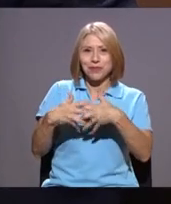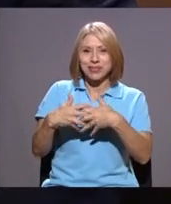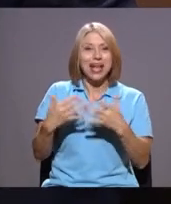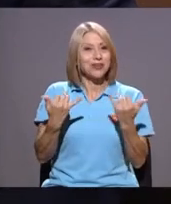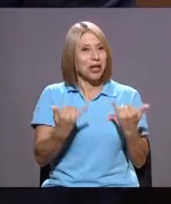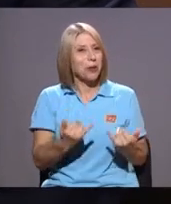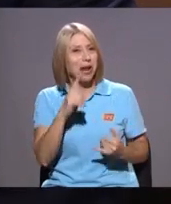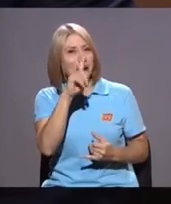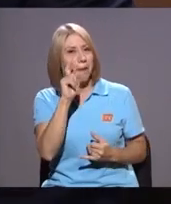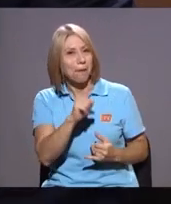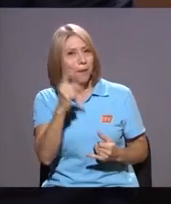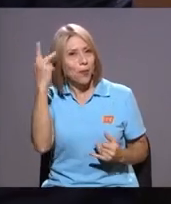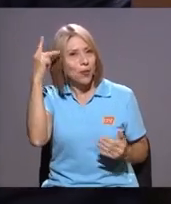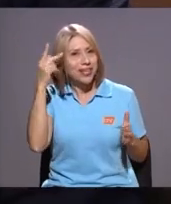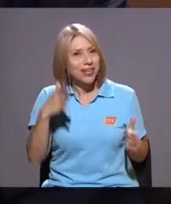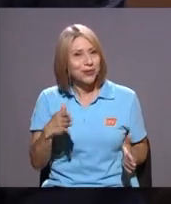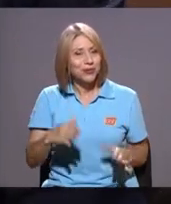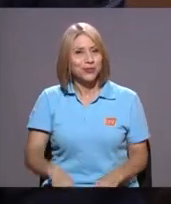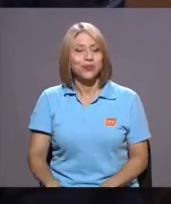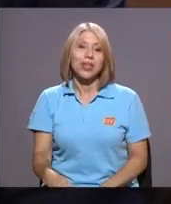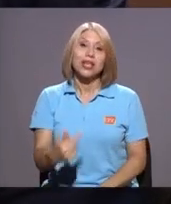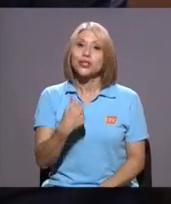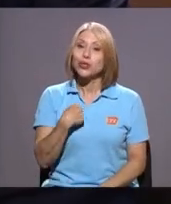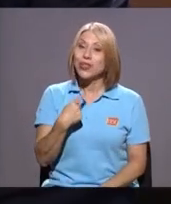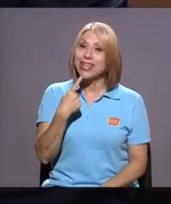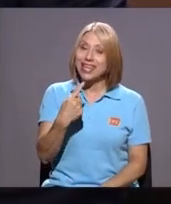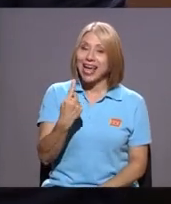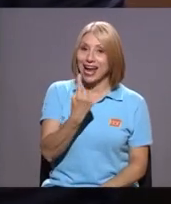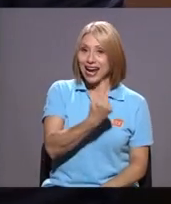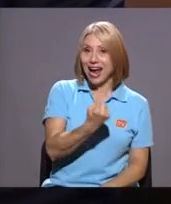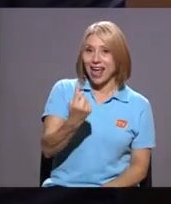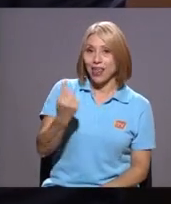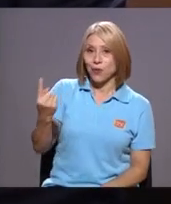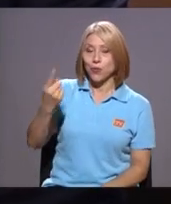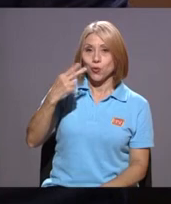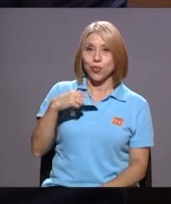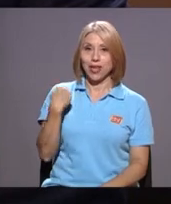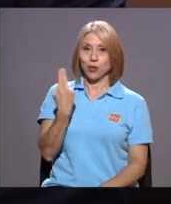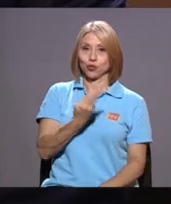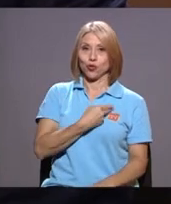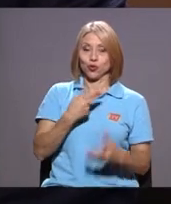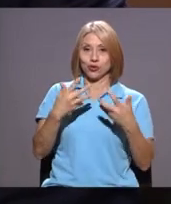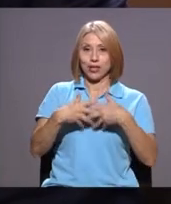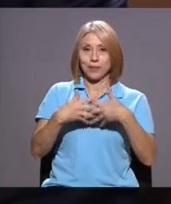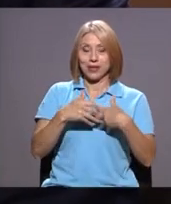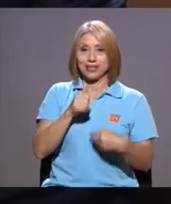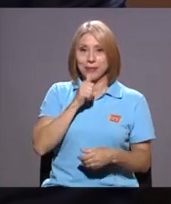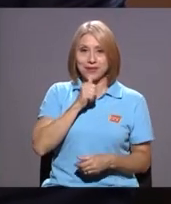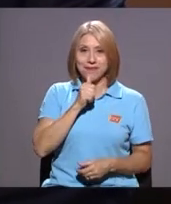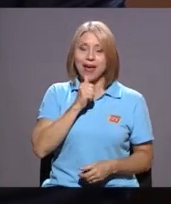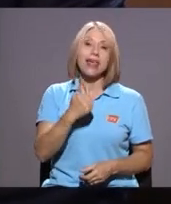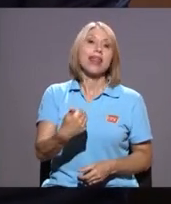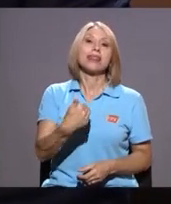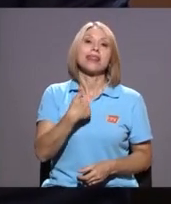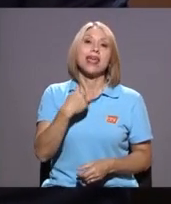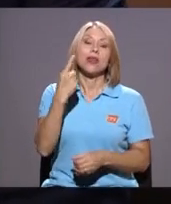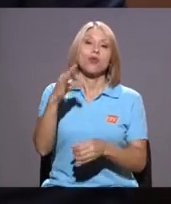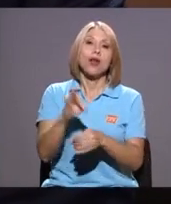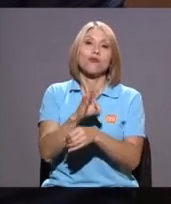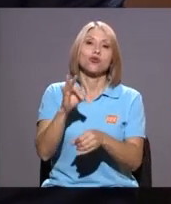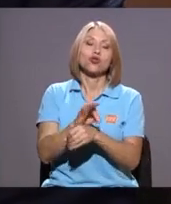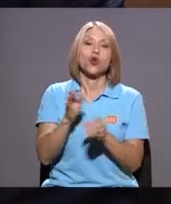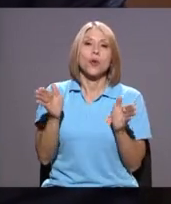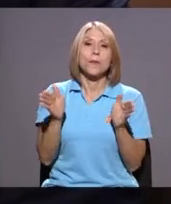bueno yo diría que efectivamente cada uno de nosotros en empresa privada tiene una función micro